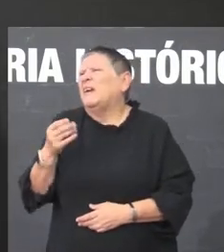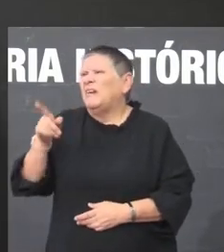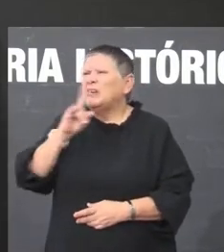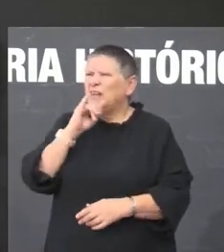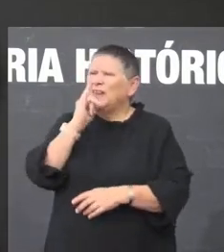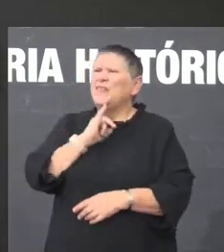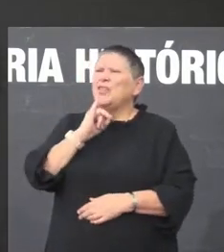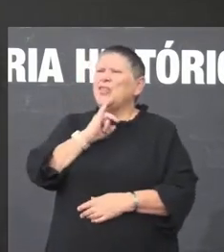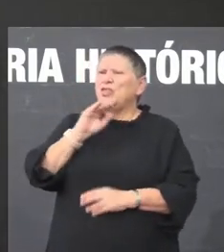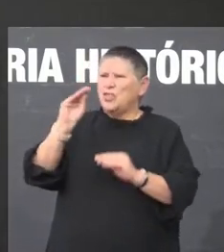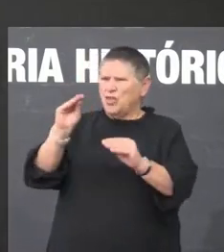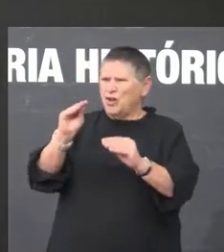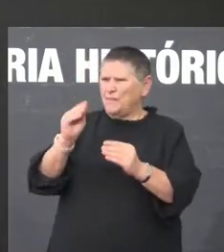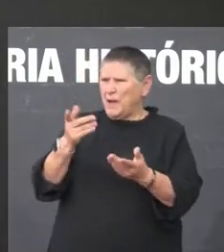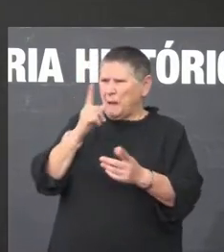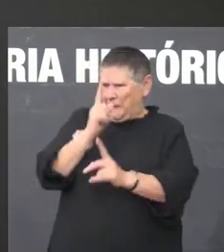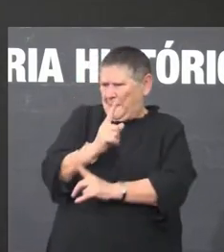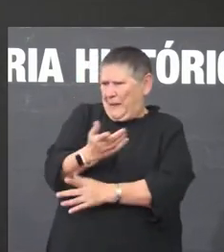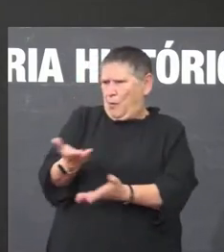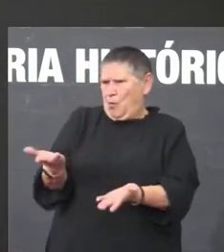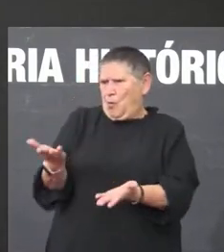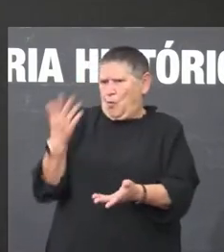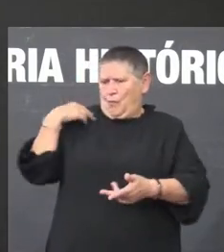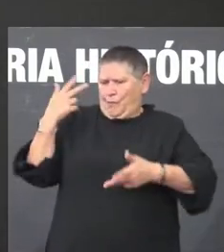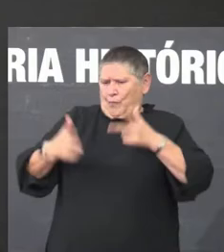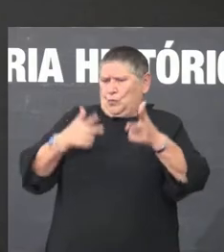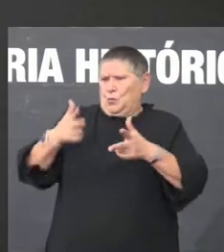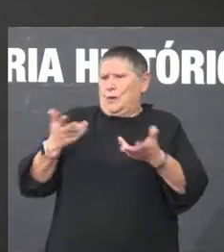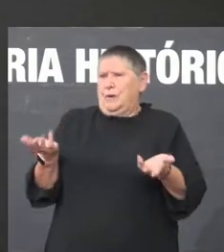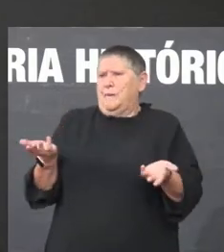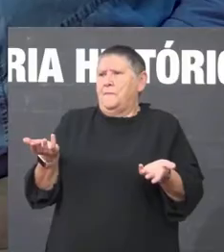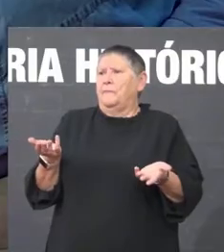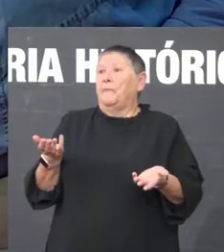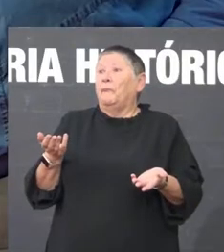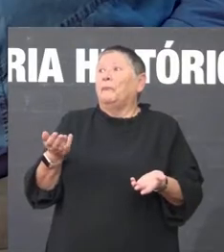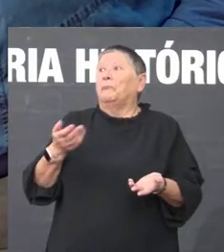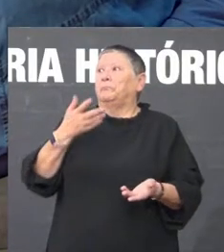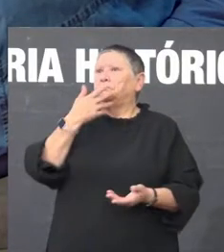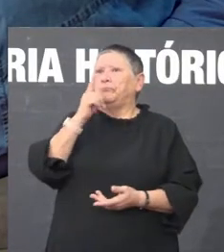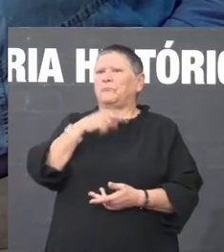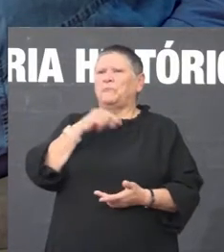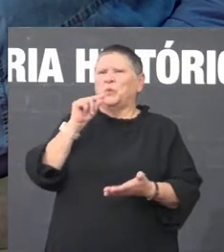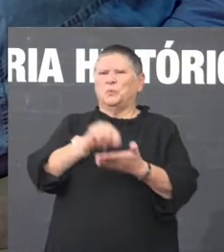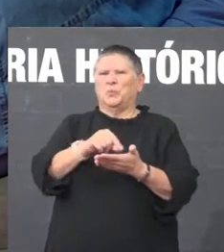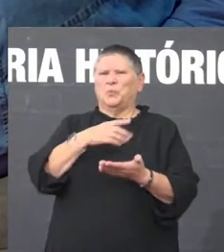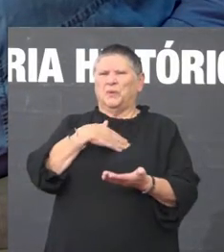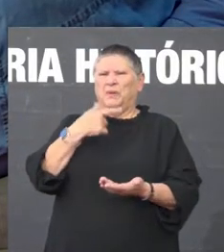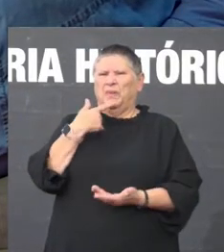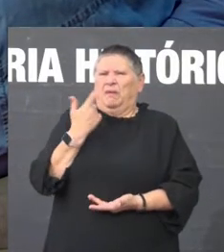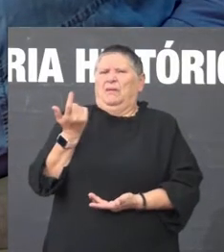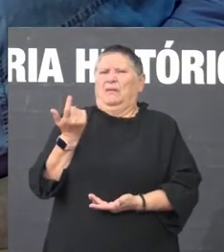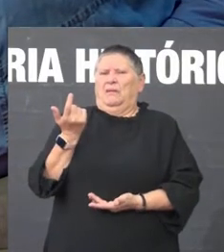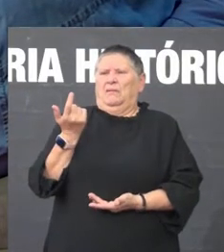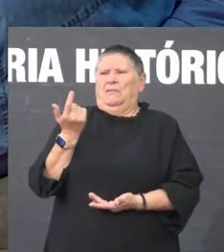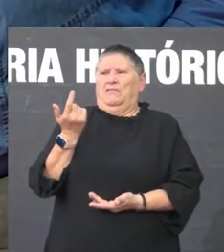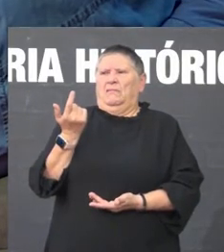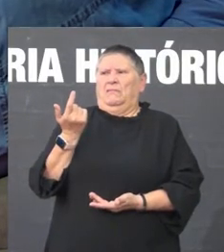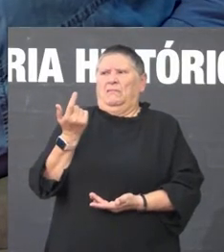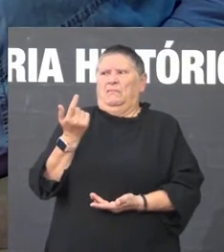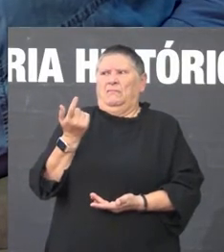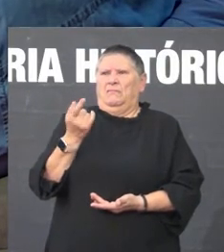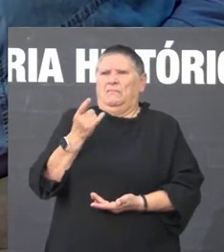¿Qué? Estoy hablando de Bilbao. Bueno, pues hasta ese punto llegamos. Quiero decir, el